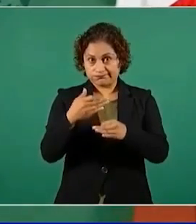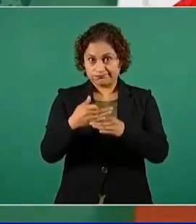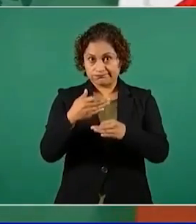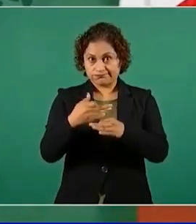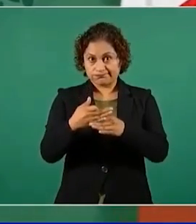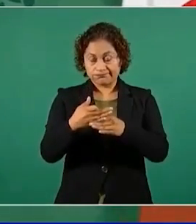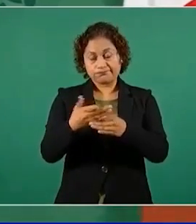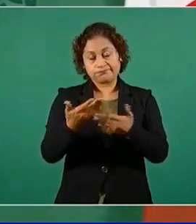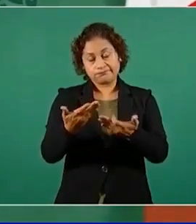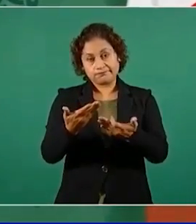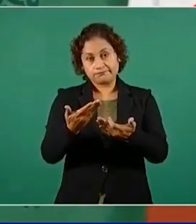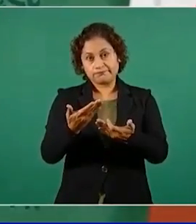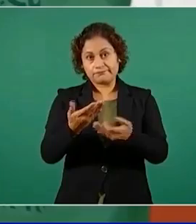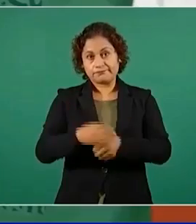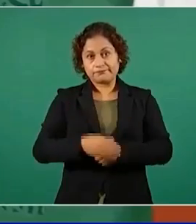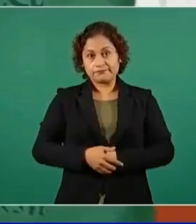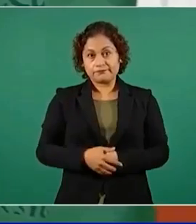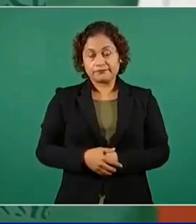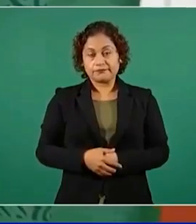para